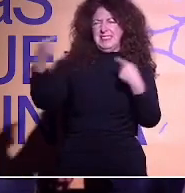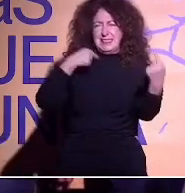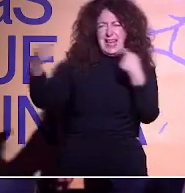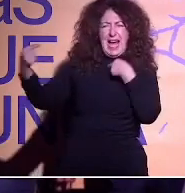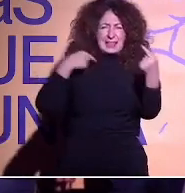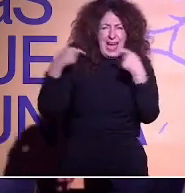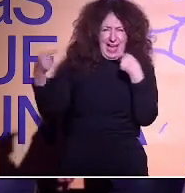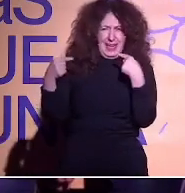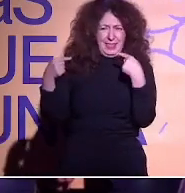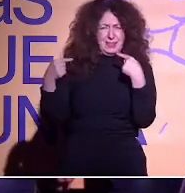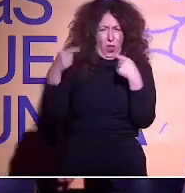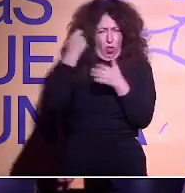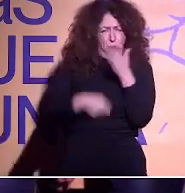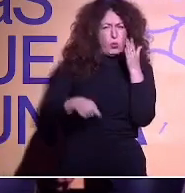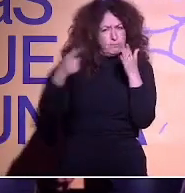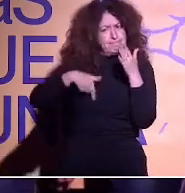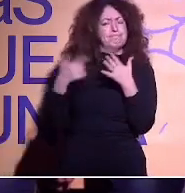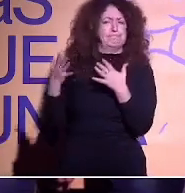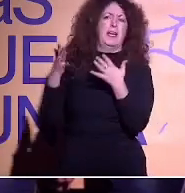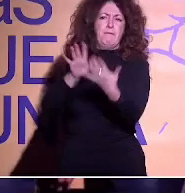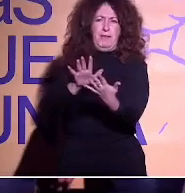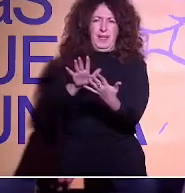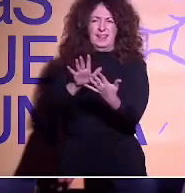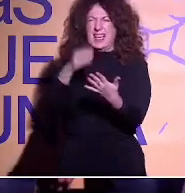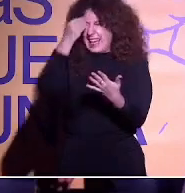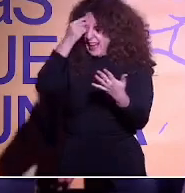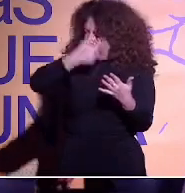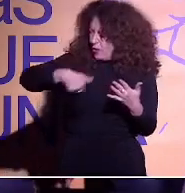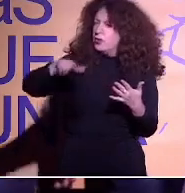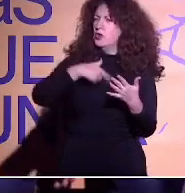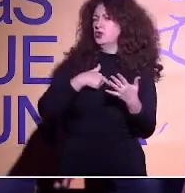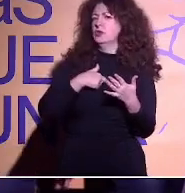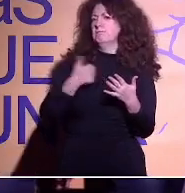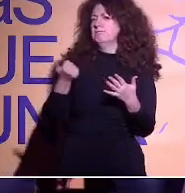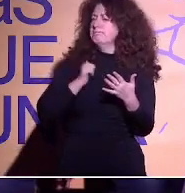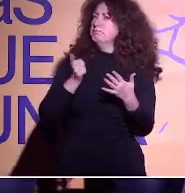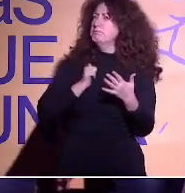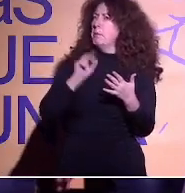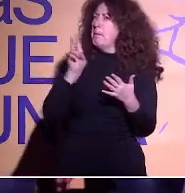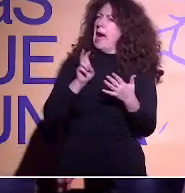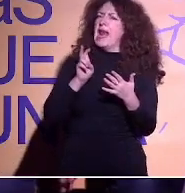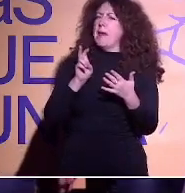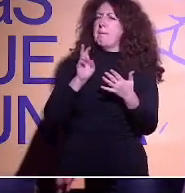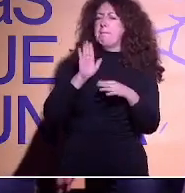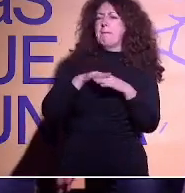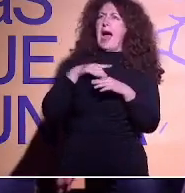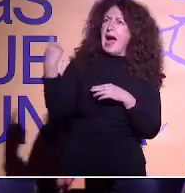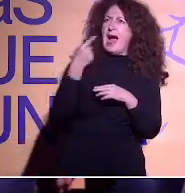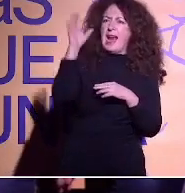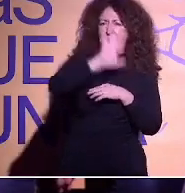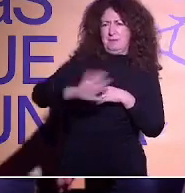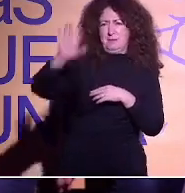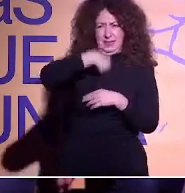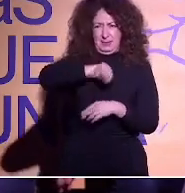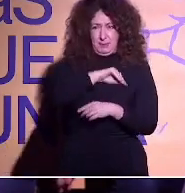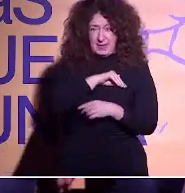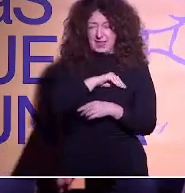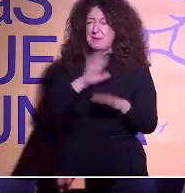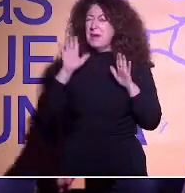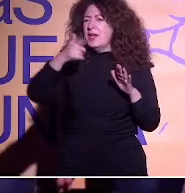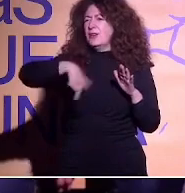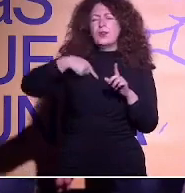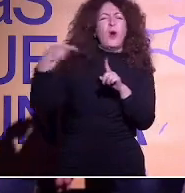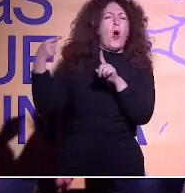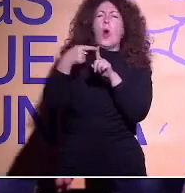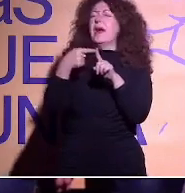ataques creo que hemos sido enormemente útiles para España pero sobre todo Nuestro objetivo es